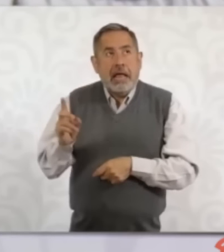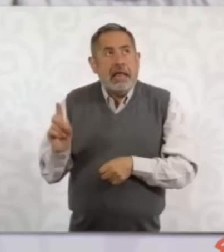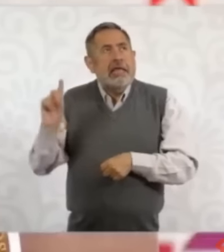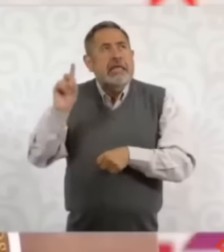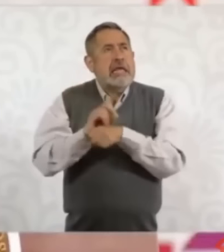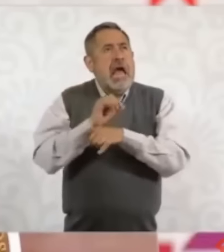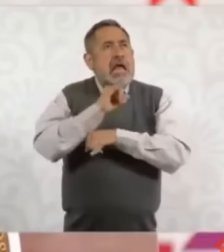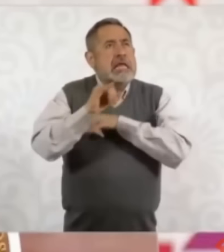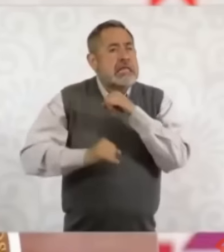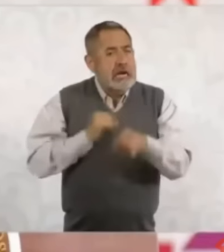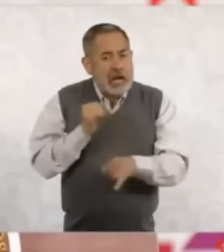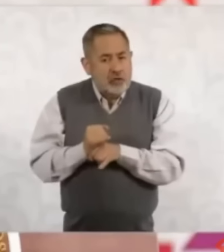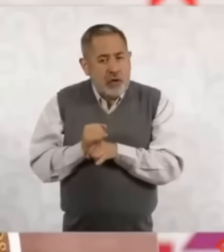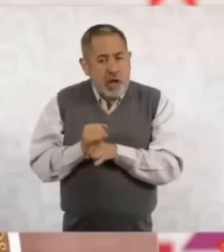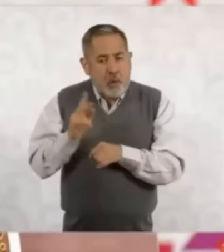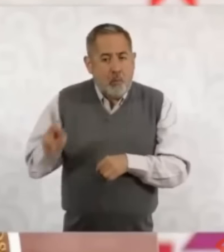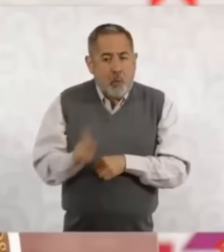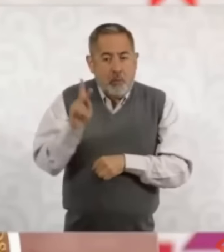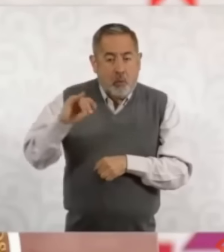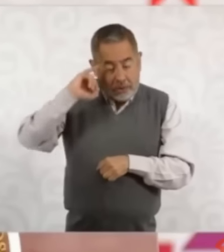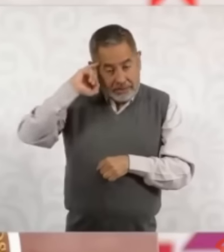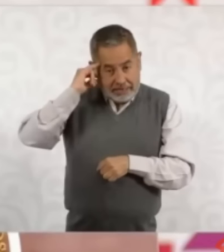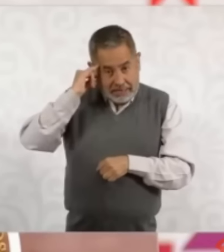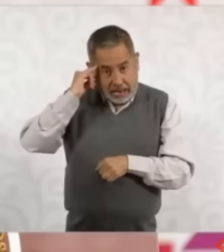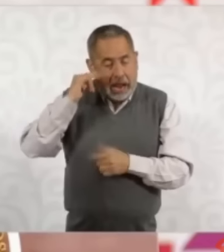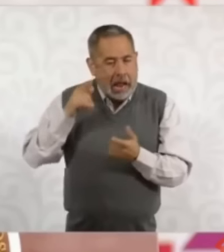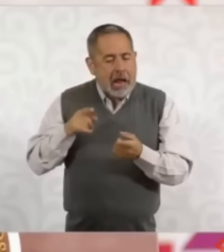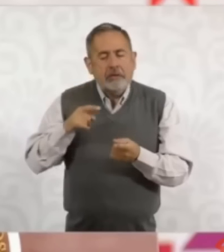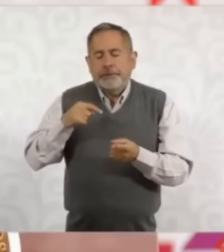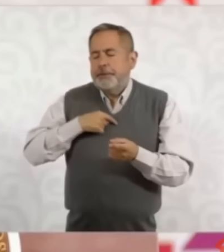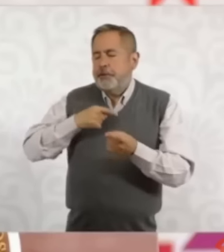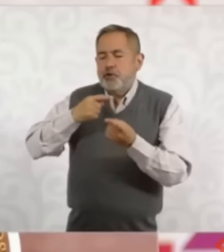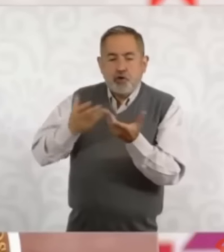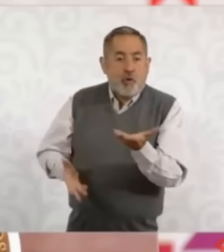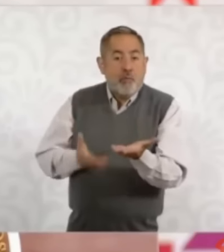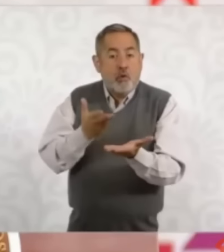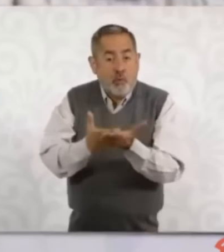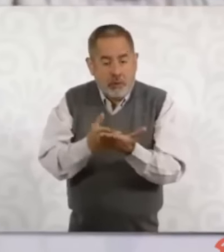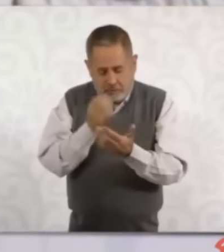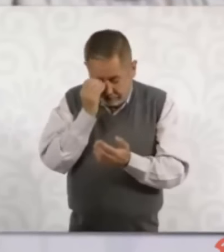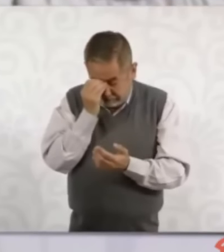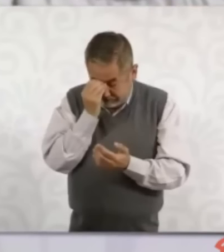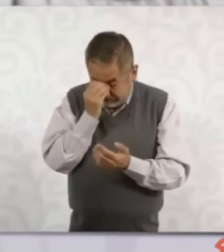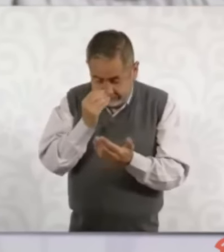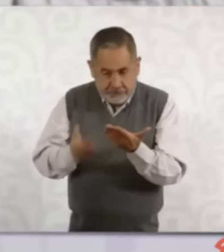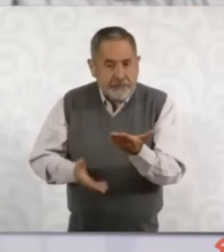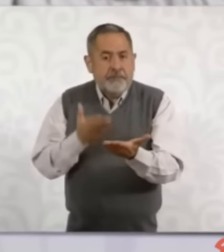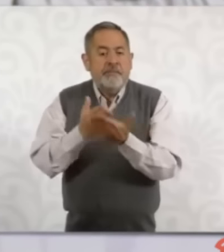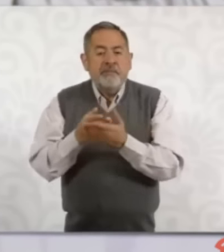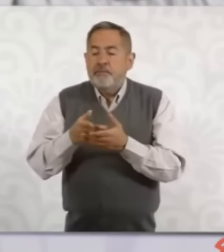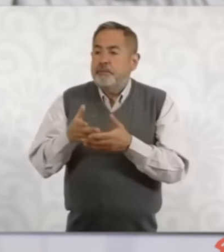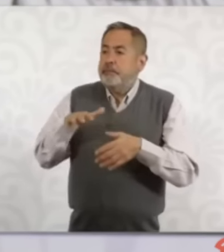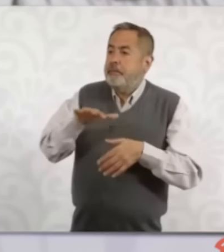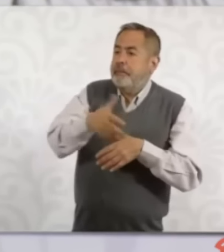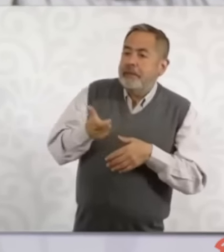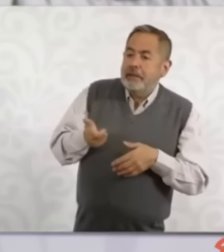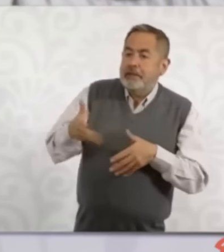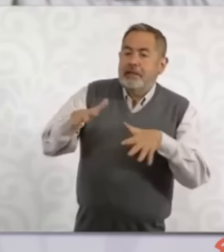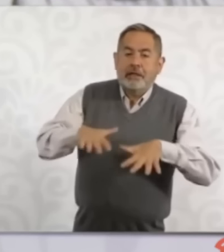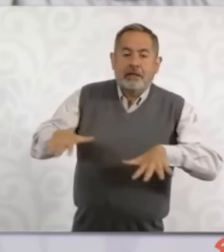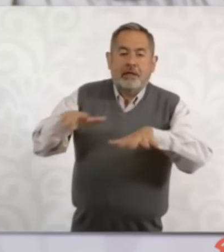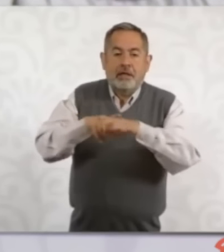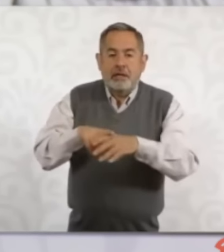Internacional de los Pueblos Indígenas, para proponer que el Paso de Cortés se renombre por el